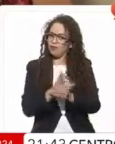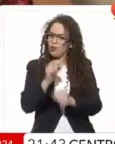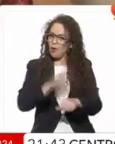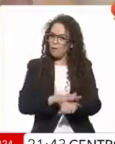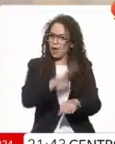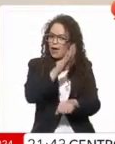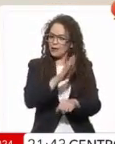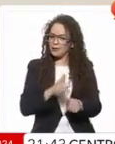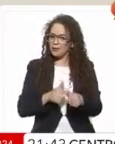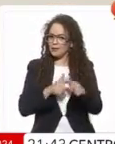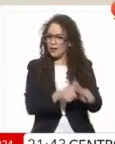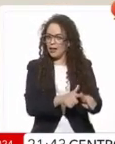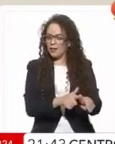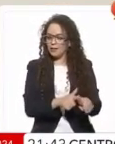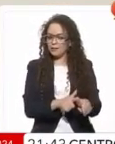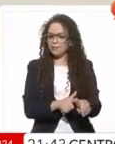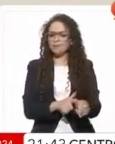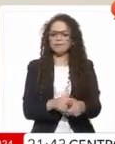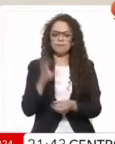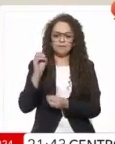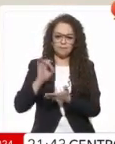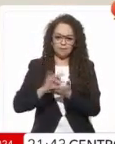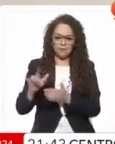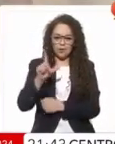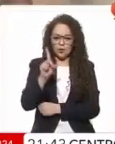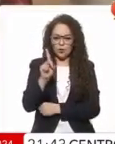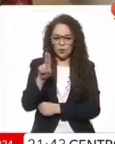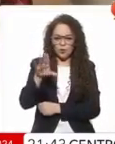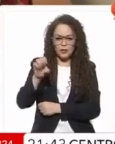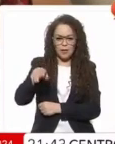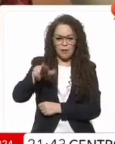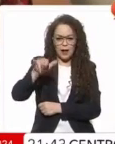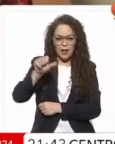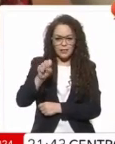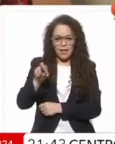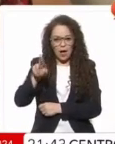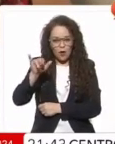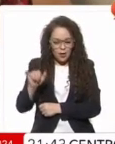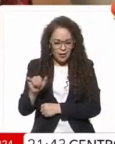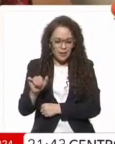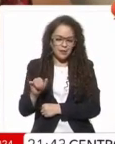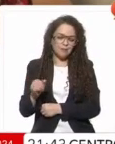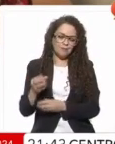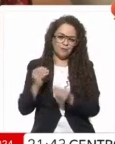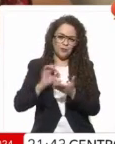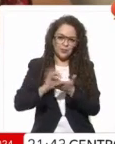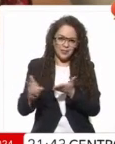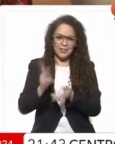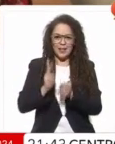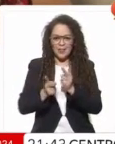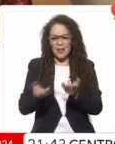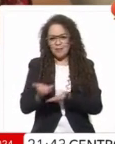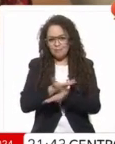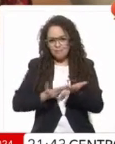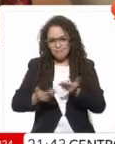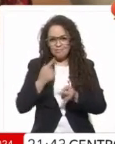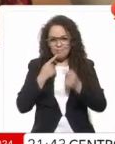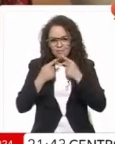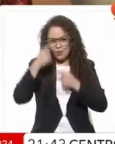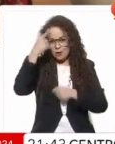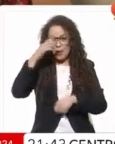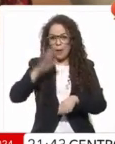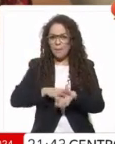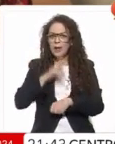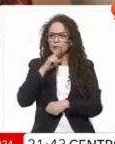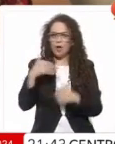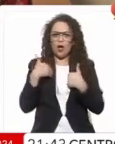de este como de otros temas. Dulce María Sauri, le agradecemos muchísimo estos momentos, estos minutos de conversación para poder entender un